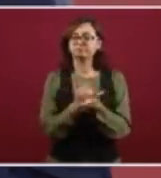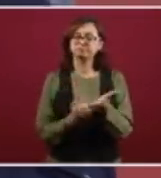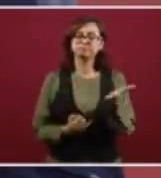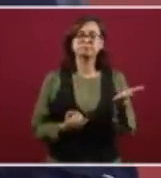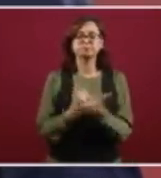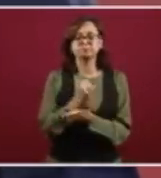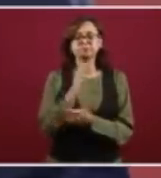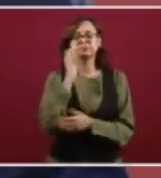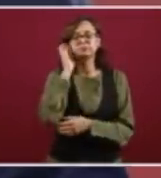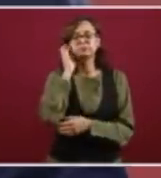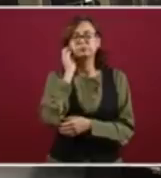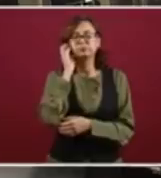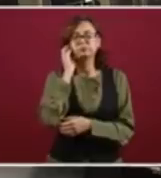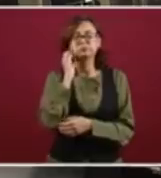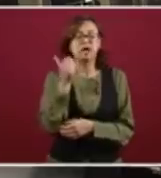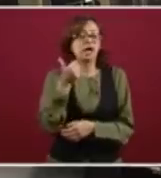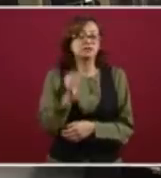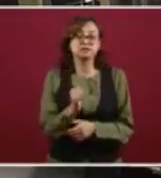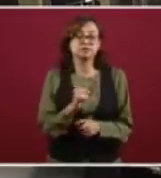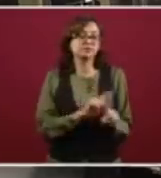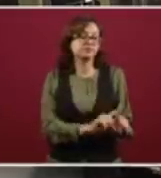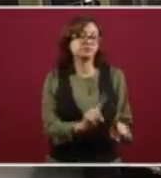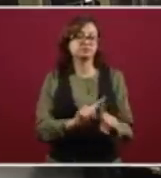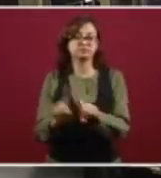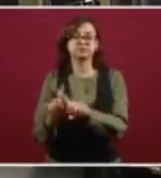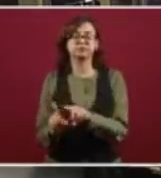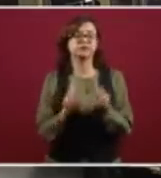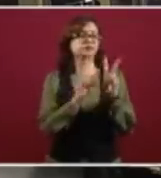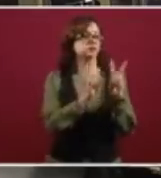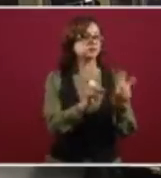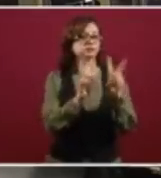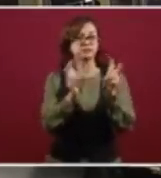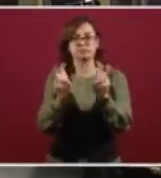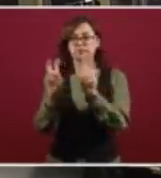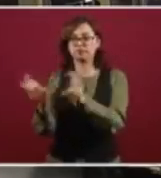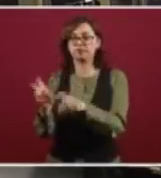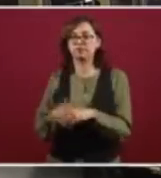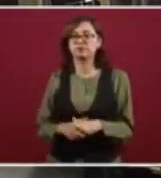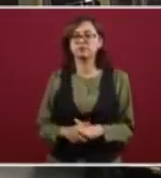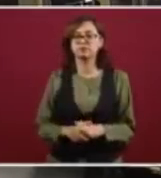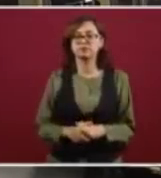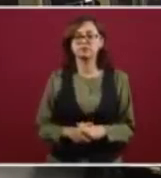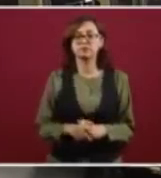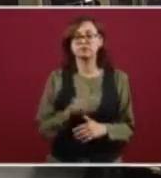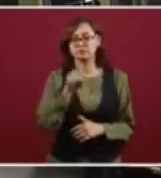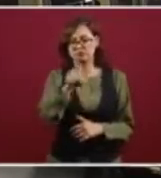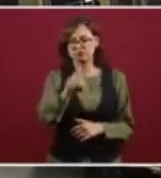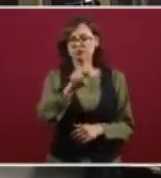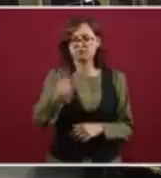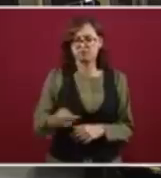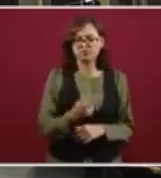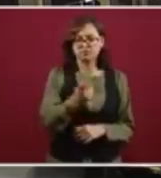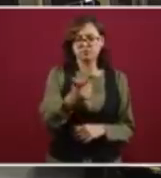y así otras cosas. Para lo de la pregunta que me hiciste,